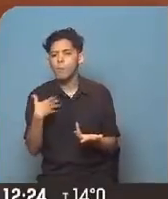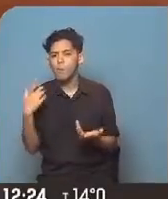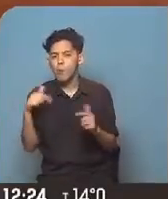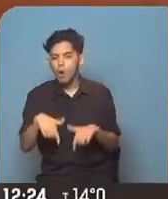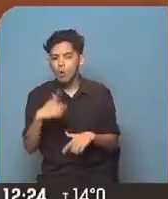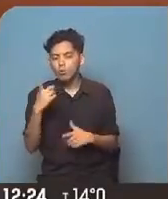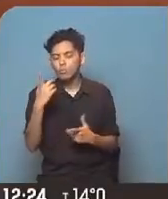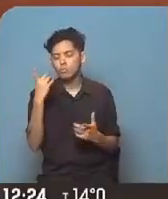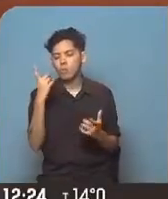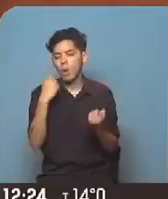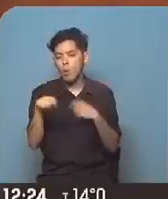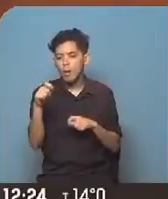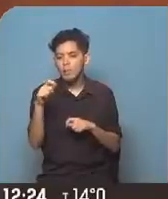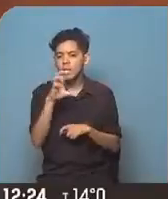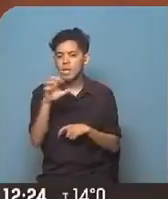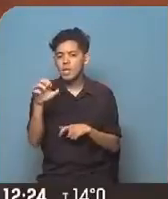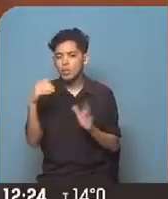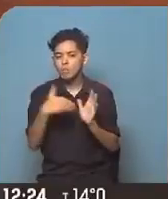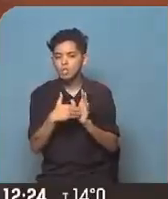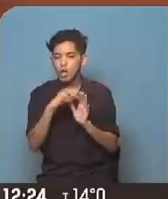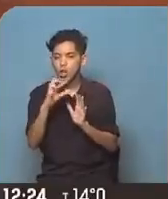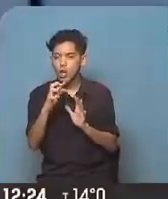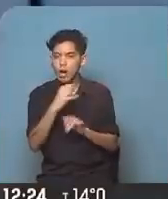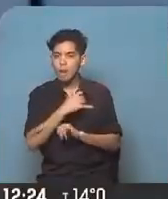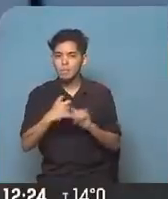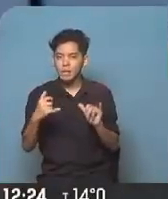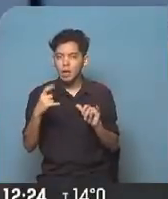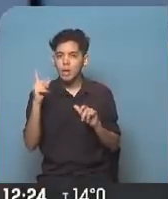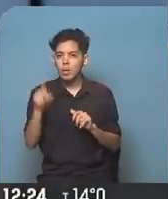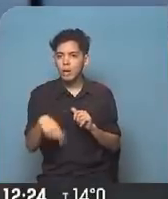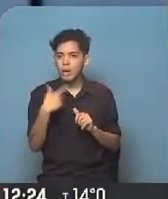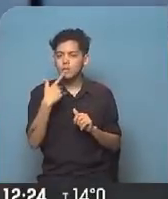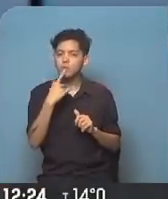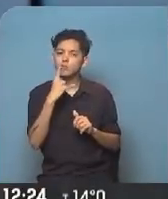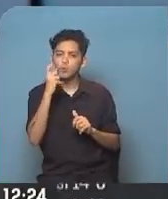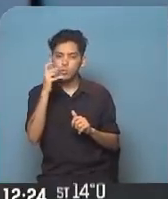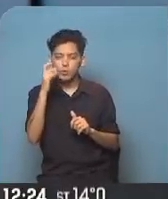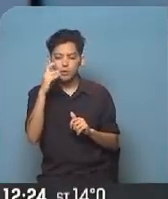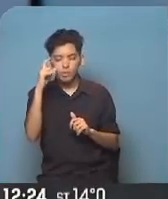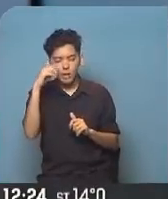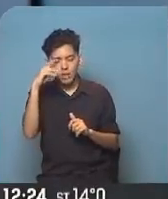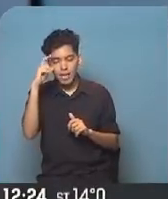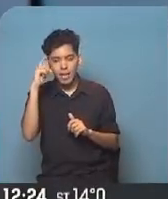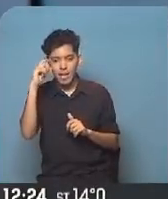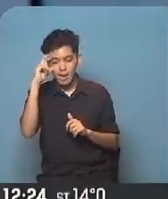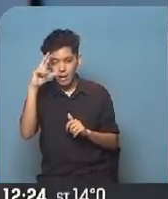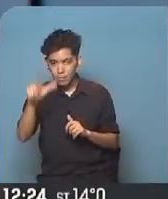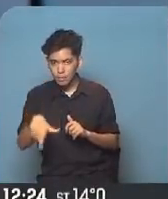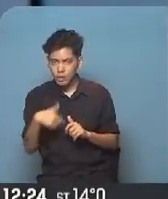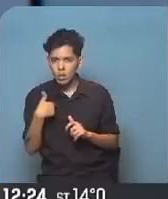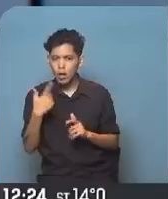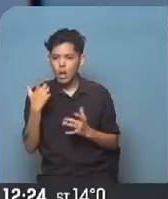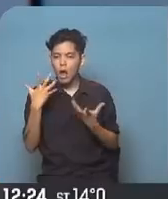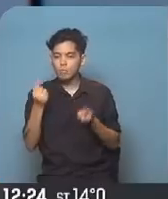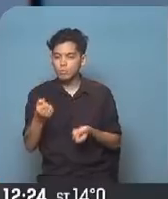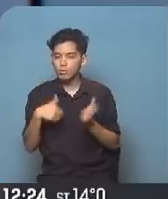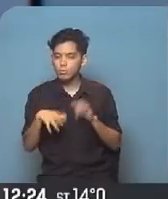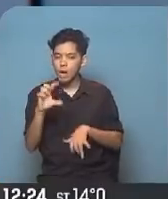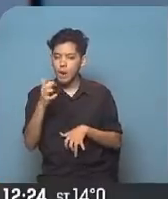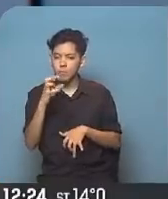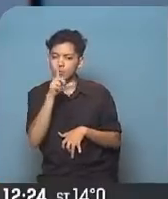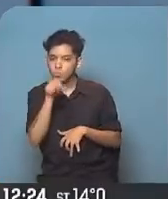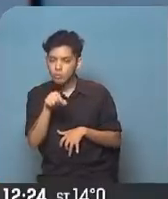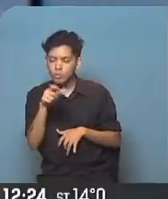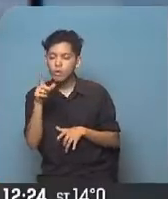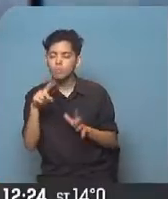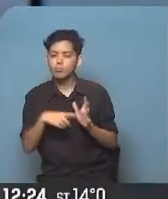500 millones de dólares, la mitad de lo que venía subastando Sturzenegger cuando estaba al frente del Banco Central, ¿es un guiño a favor de Caputo, de la política en